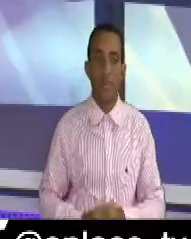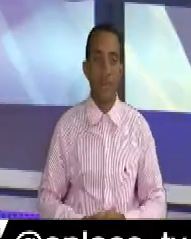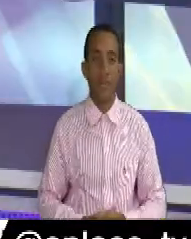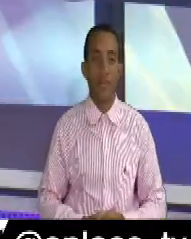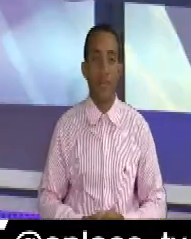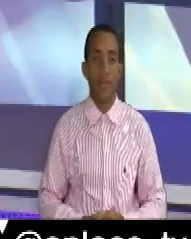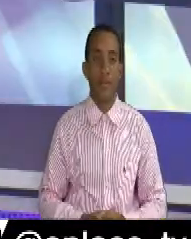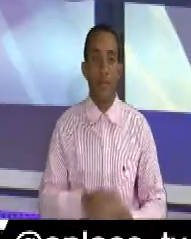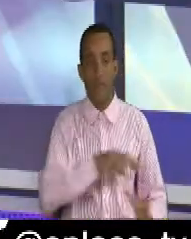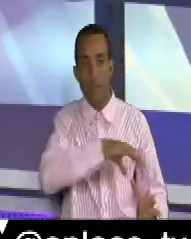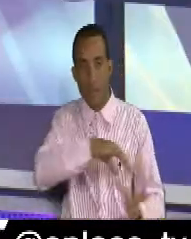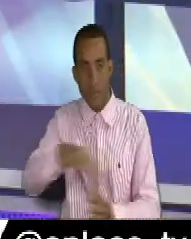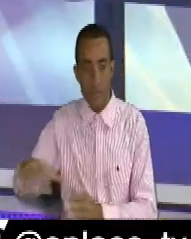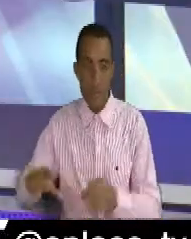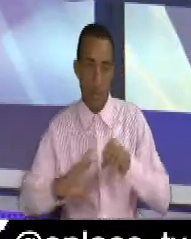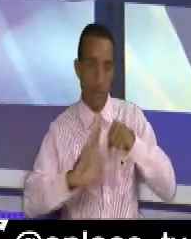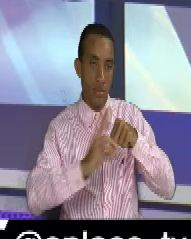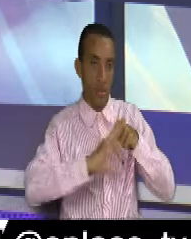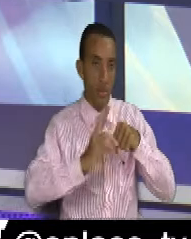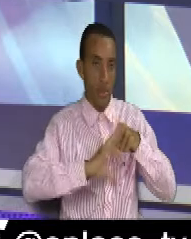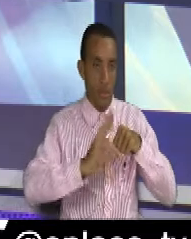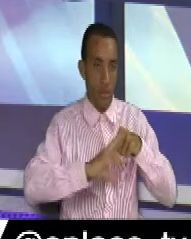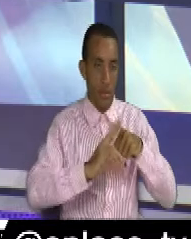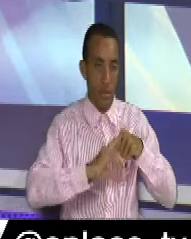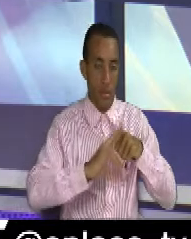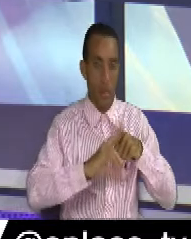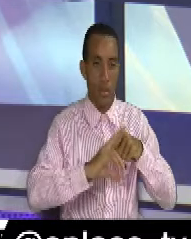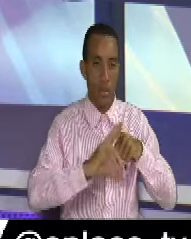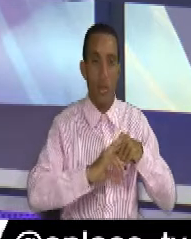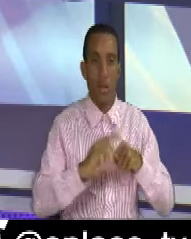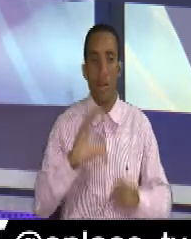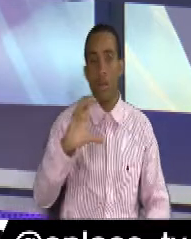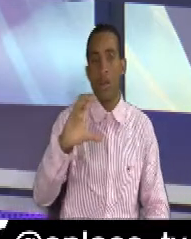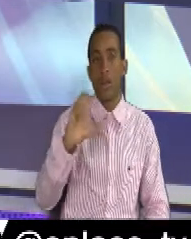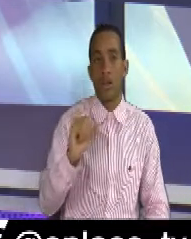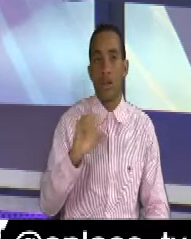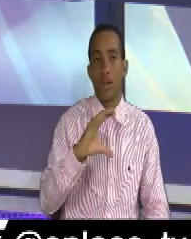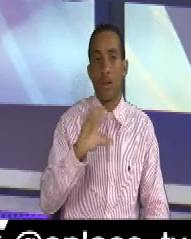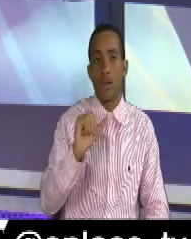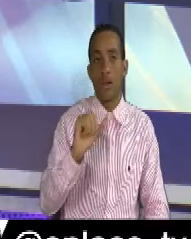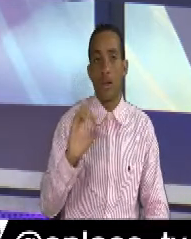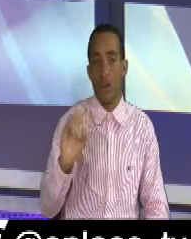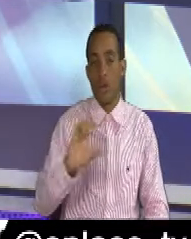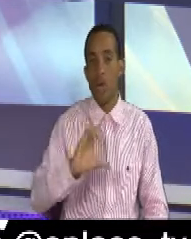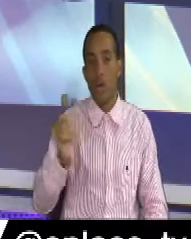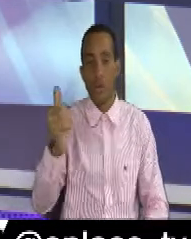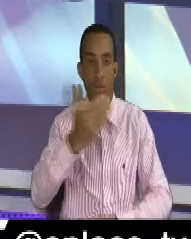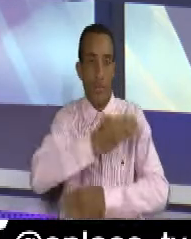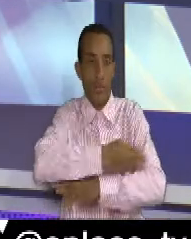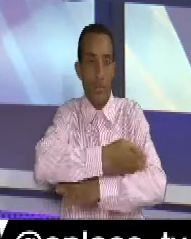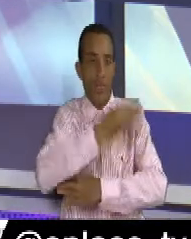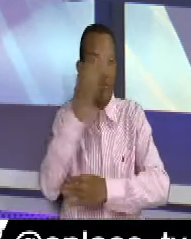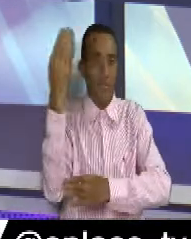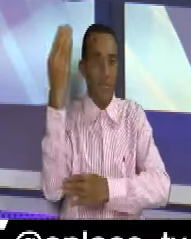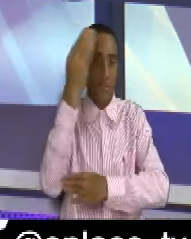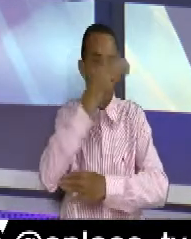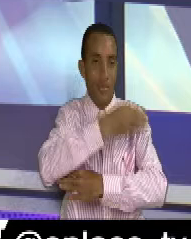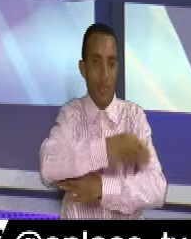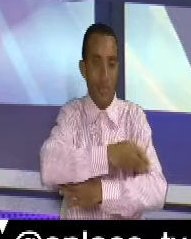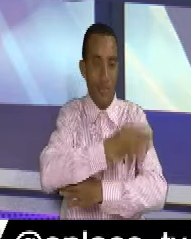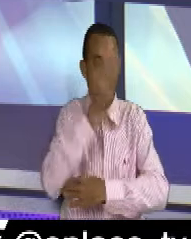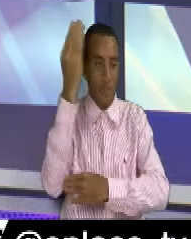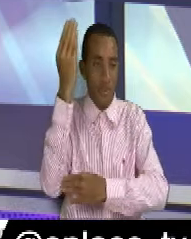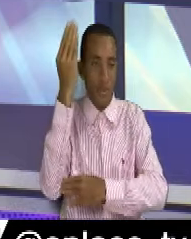Ruta del Cacao instalará un tercer peaje a la ciudad de Bucaramanga. Nuestro director de noticias, Pedro Ceviriche, está con el